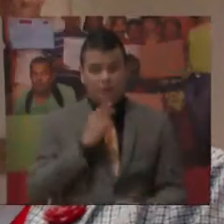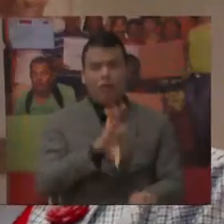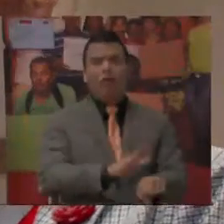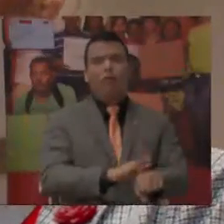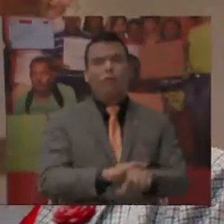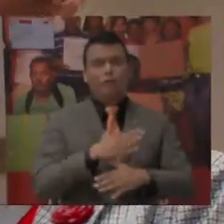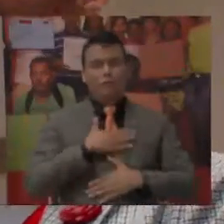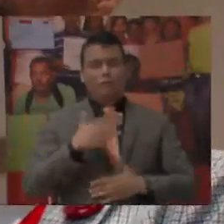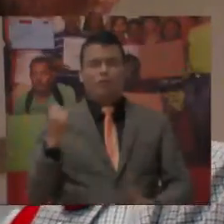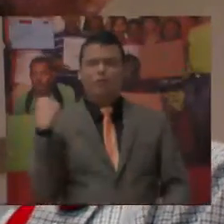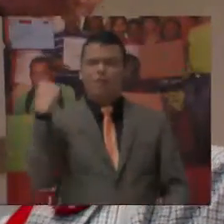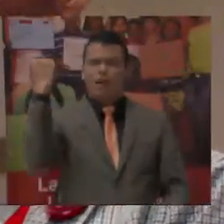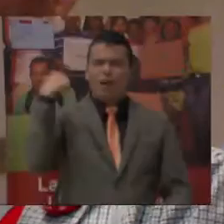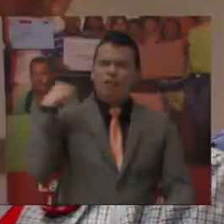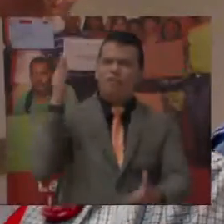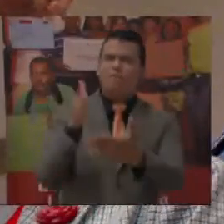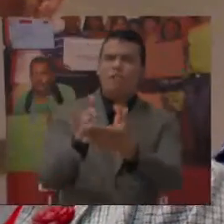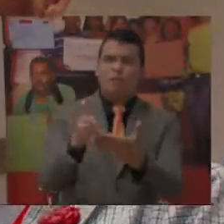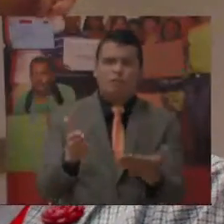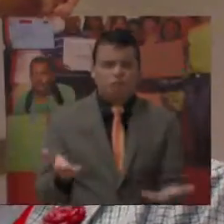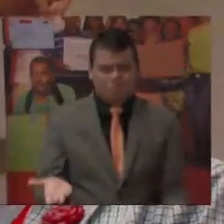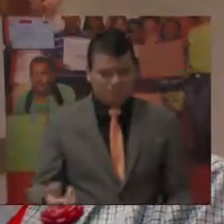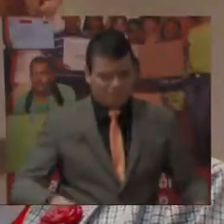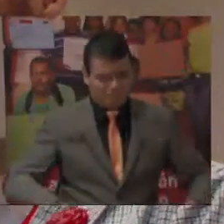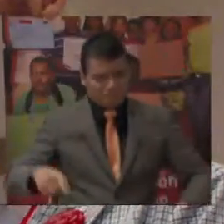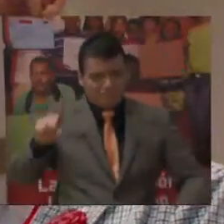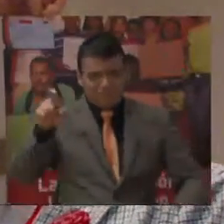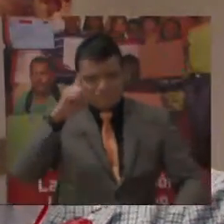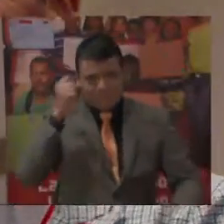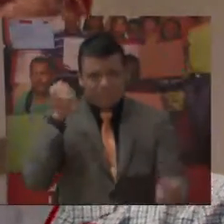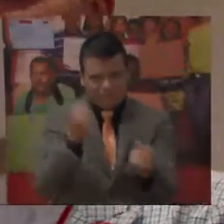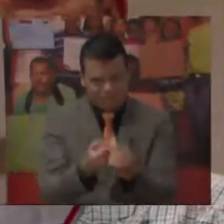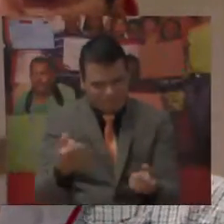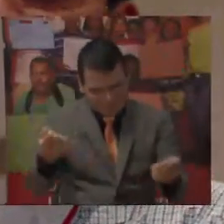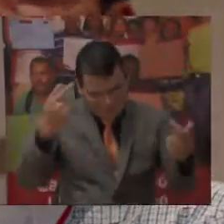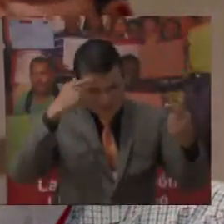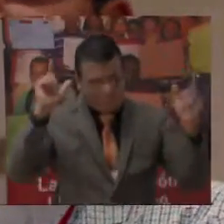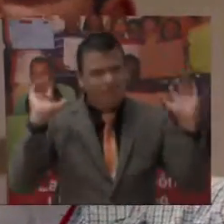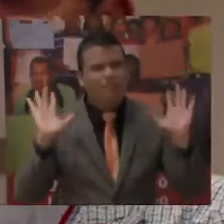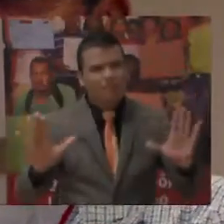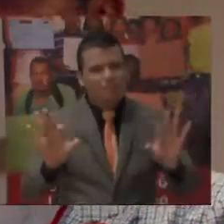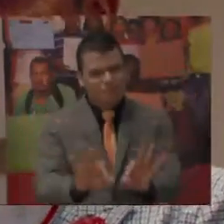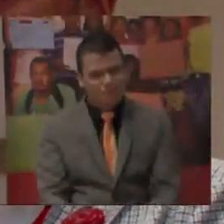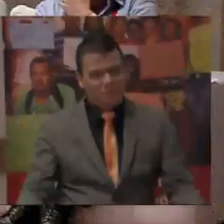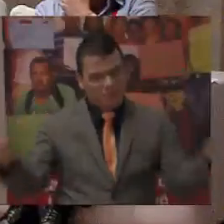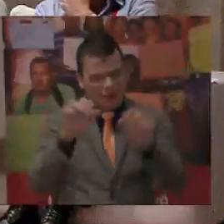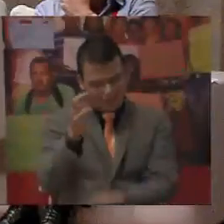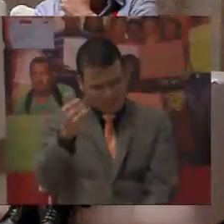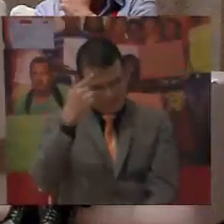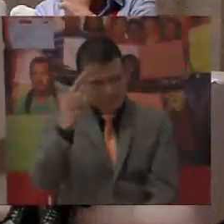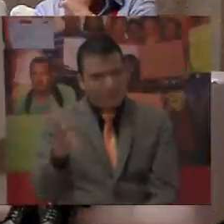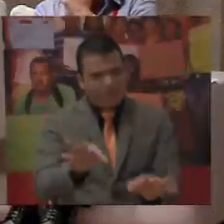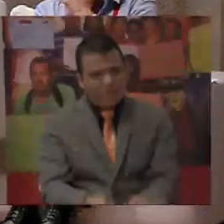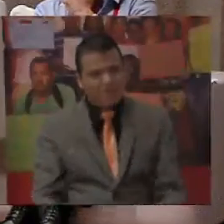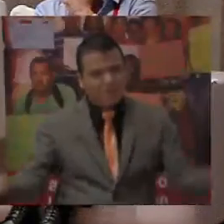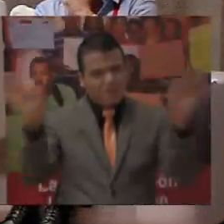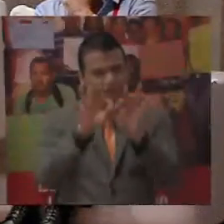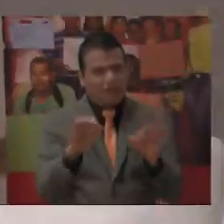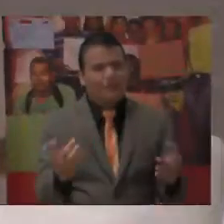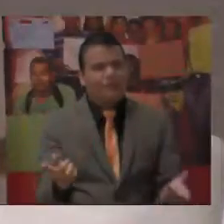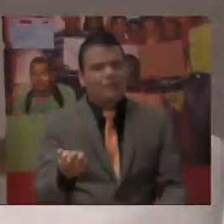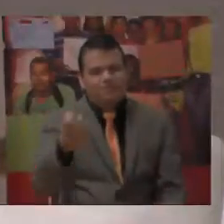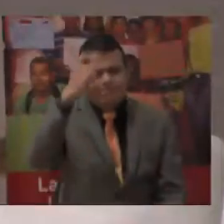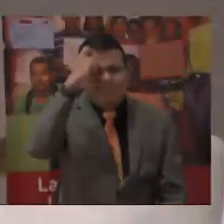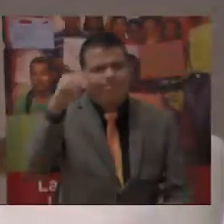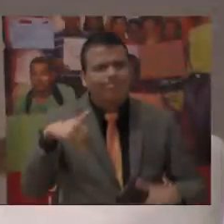no soy comunista ni chavista, yo soy capitalista. A mí me encanta la plata, pero lo que hay que meterse en la cabeza es que la